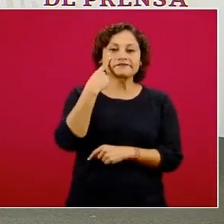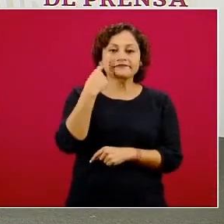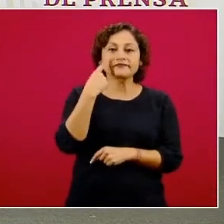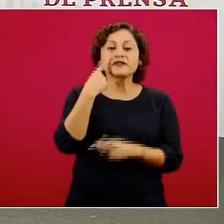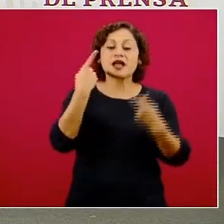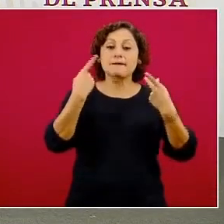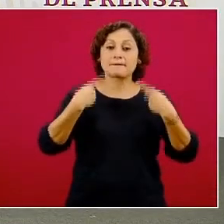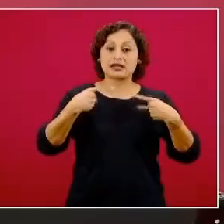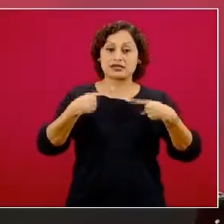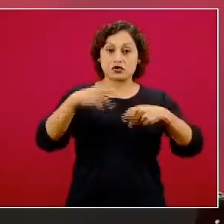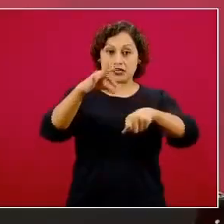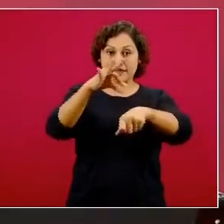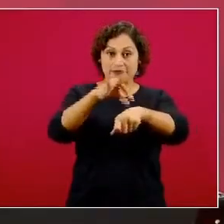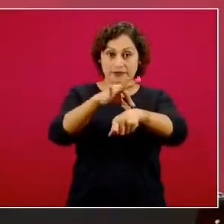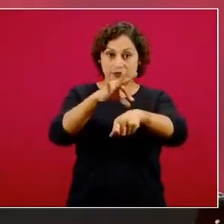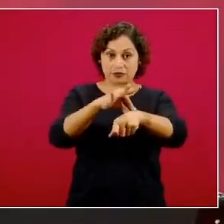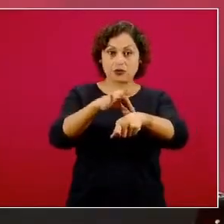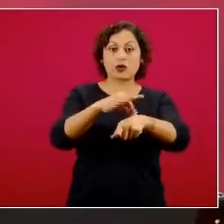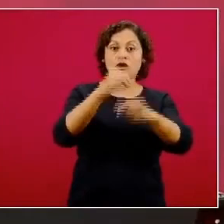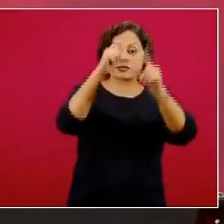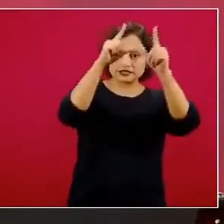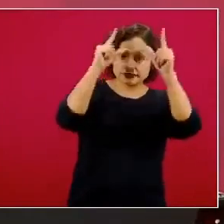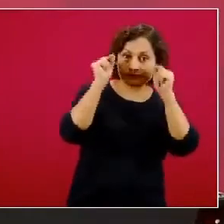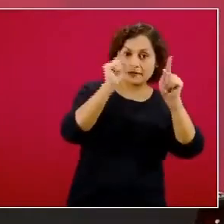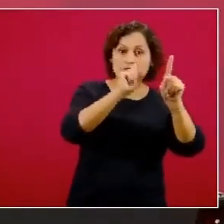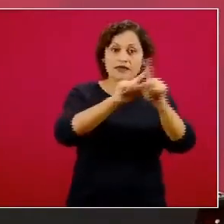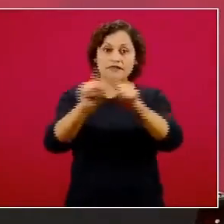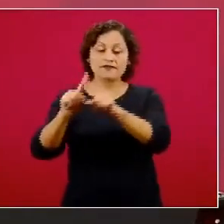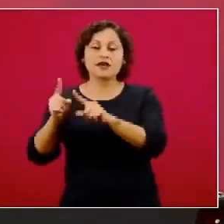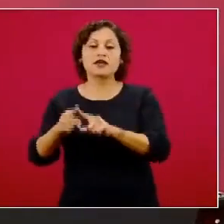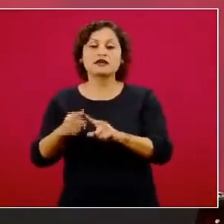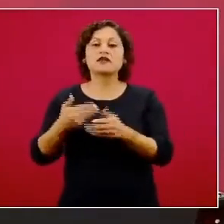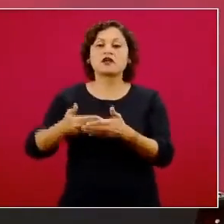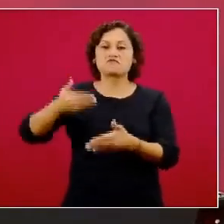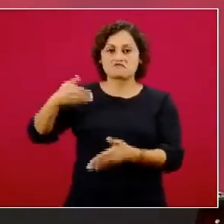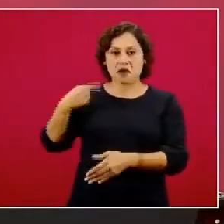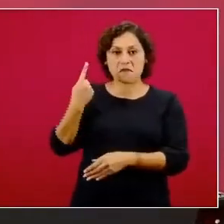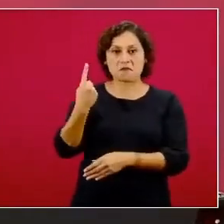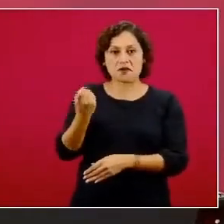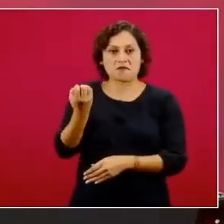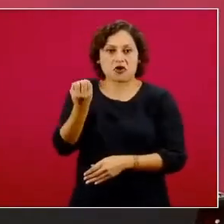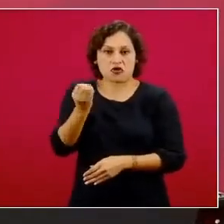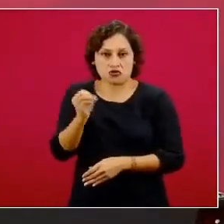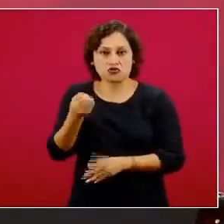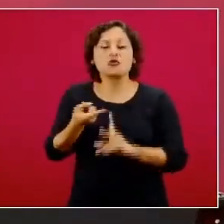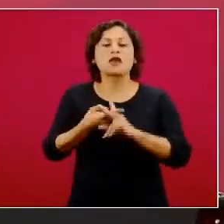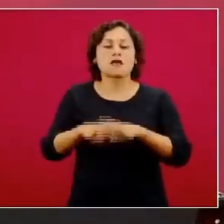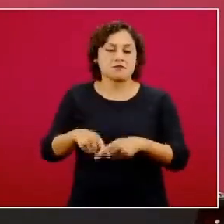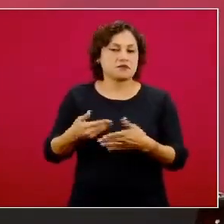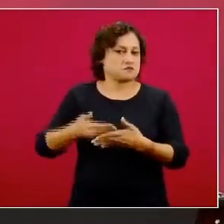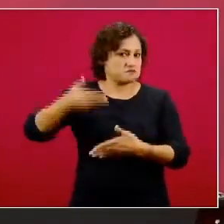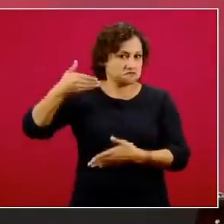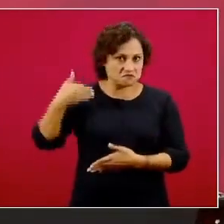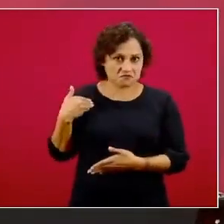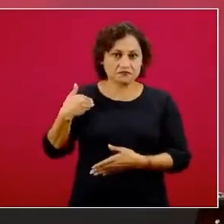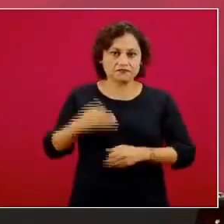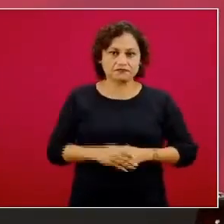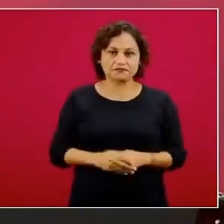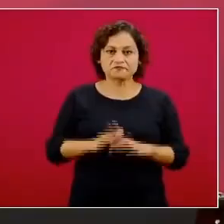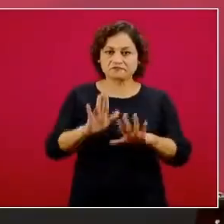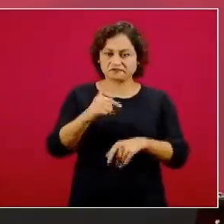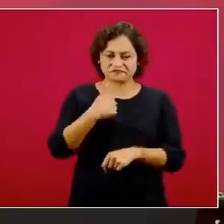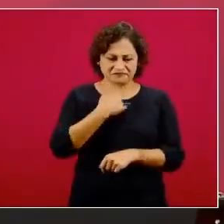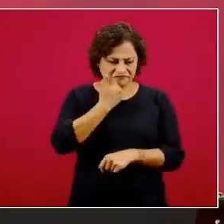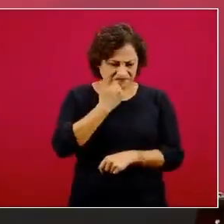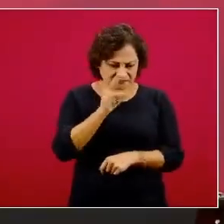a aplicar antes del 1 de octubre. Si no me equivoco, sí es a